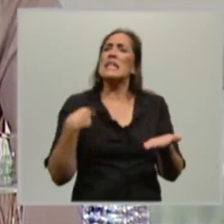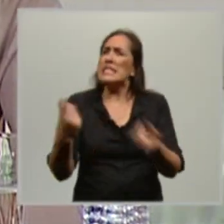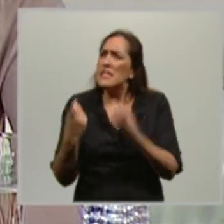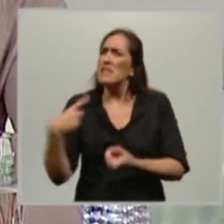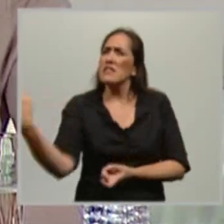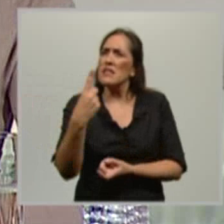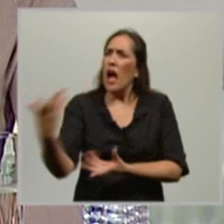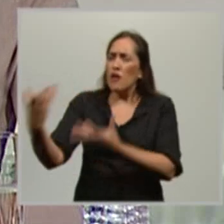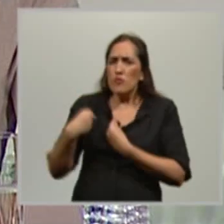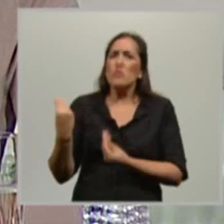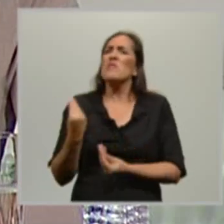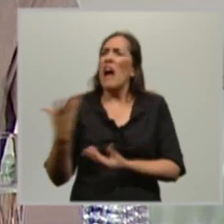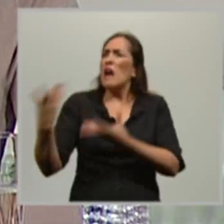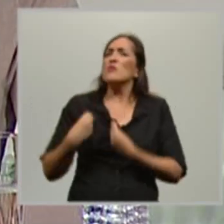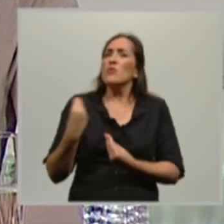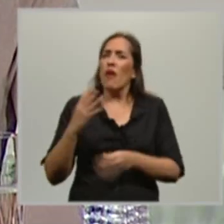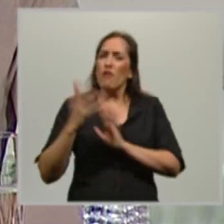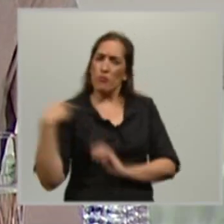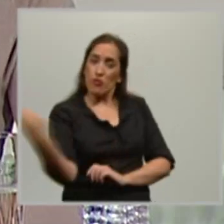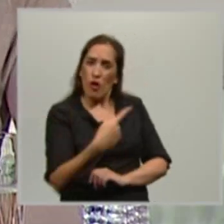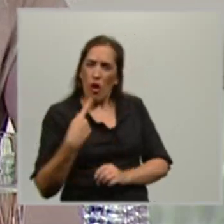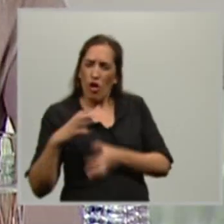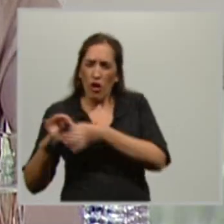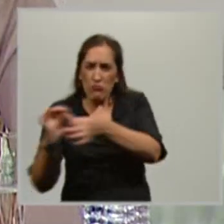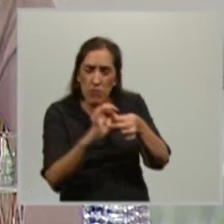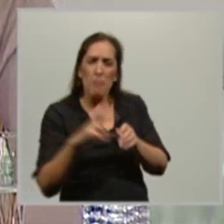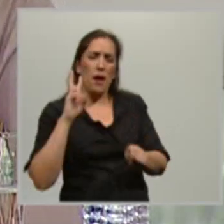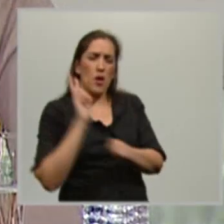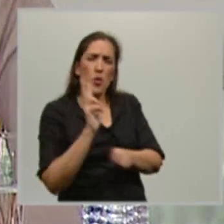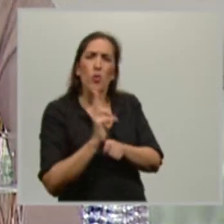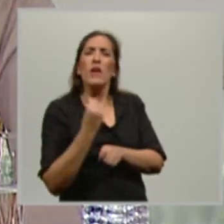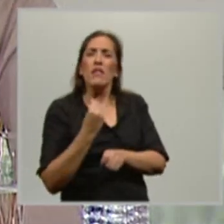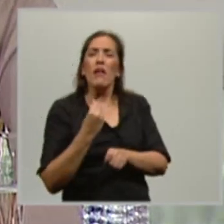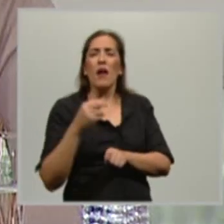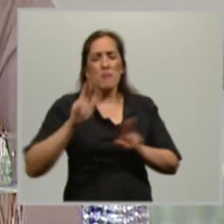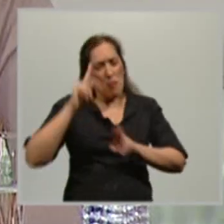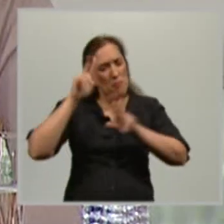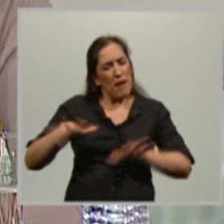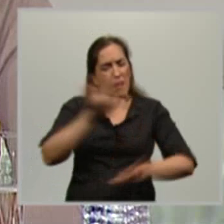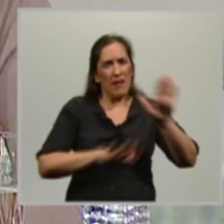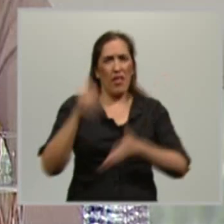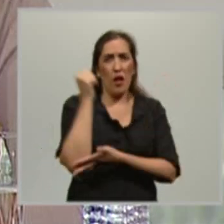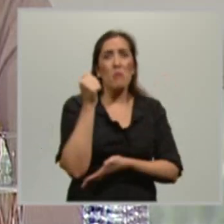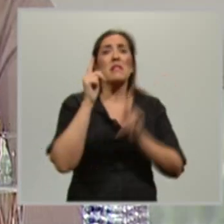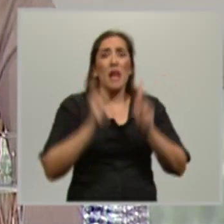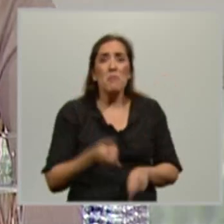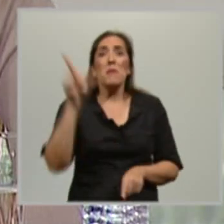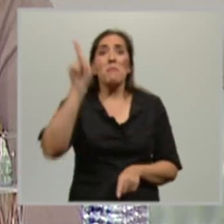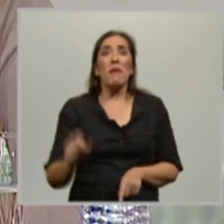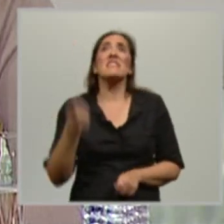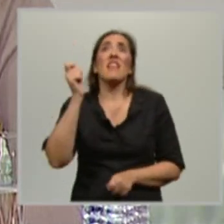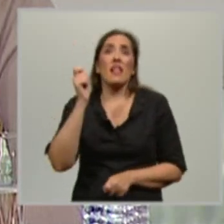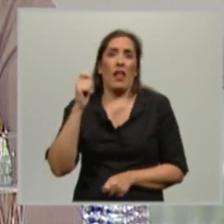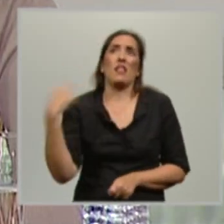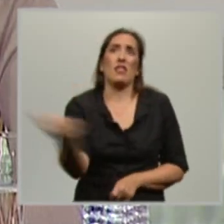que nos ayuden a cuidar este modelo, este proyecto, este país, que es el país de ellos también.